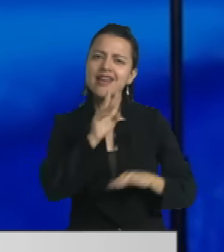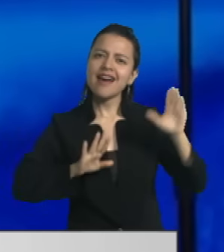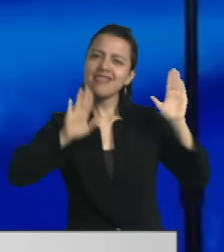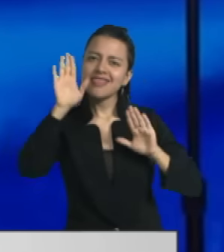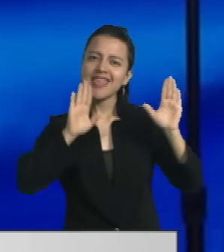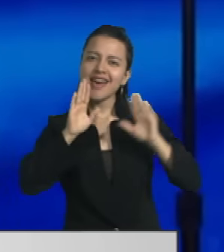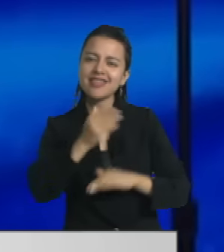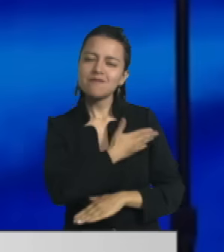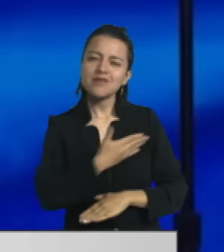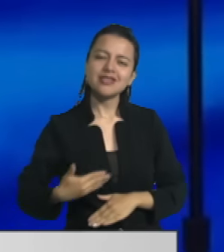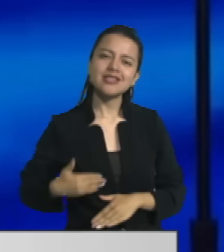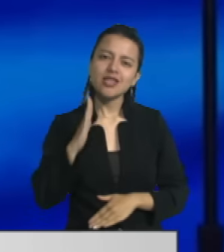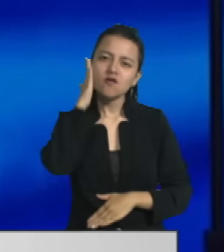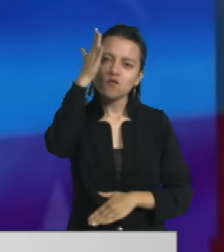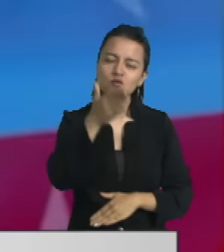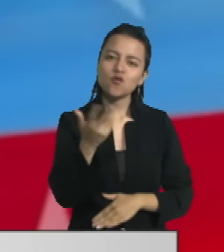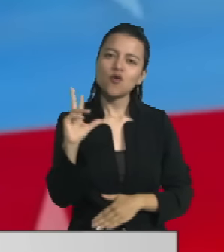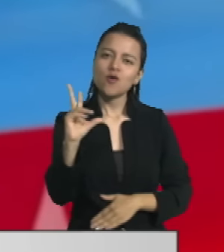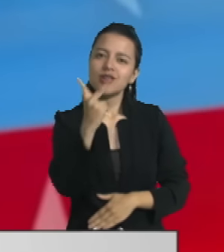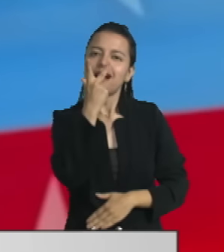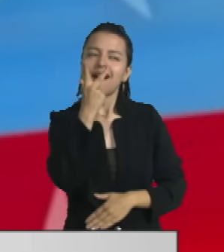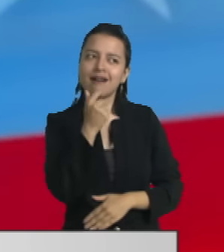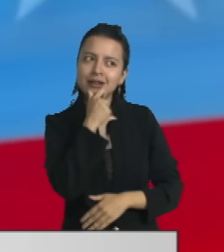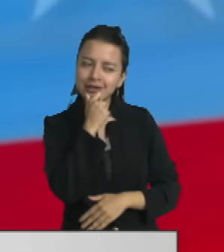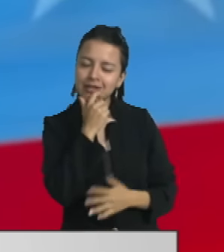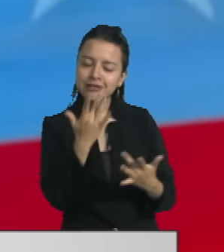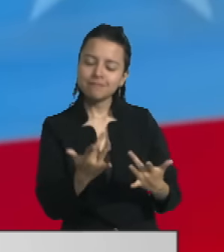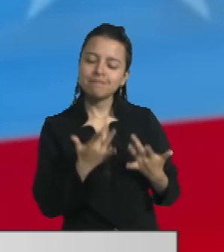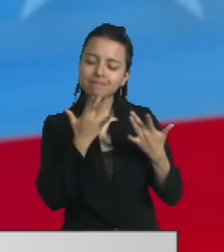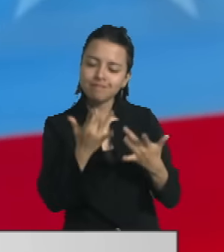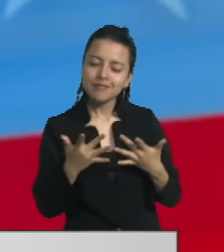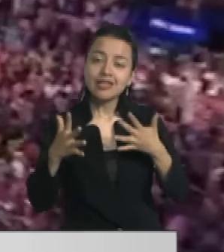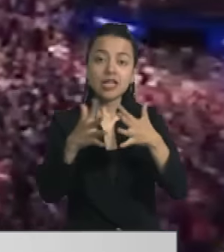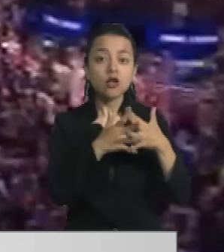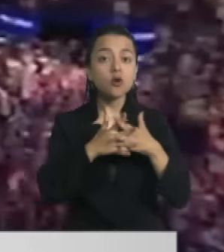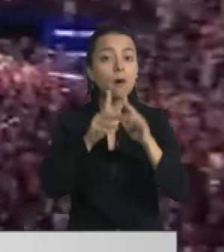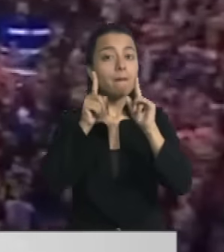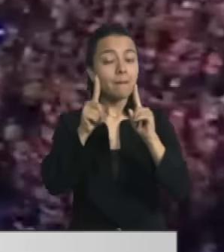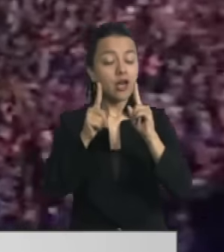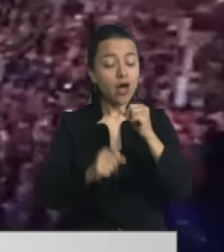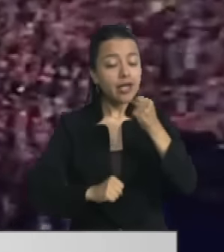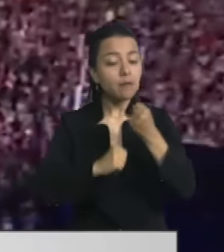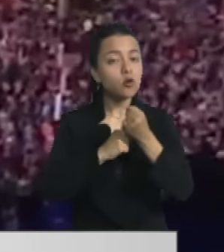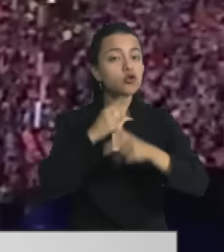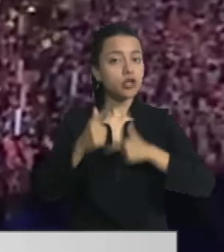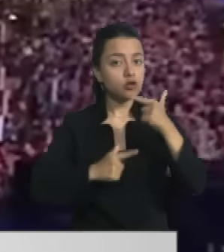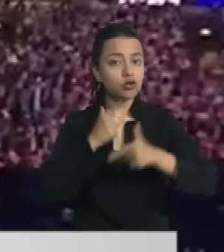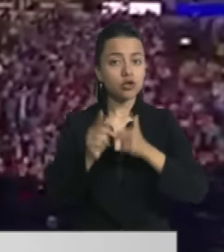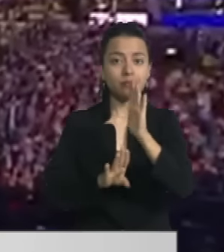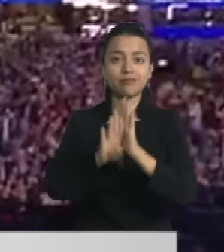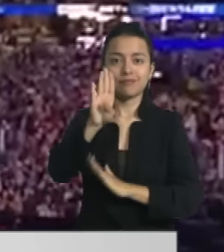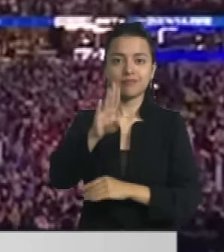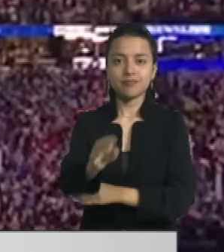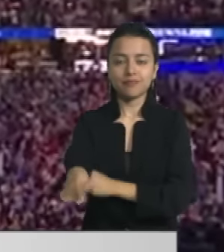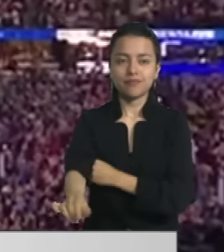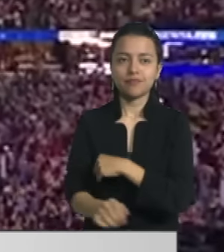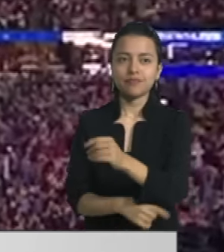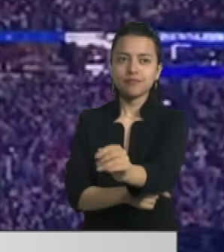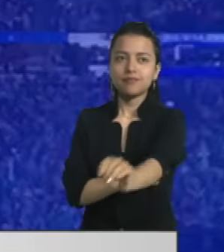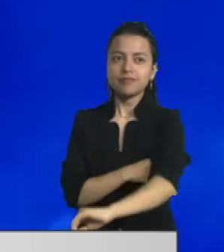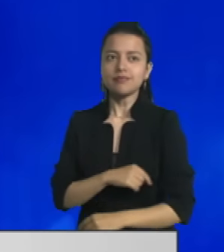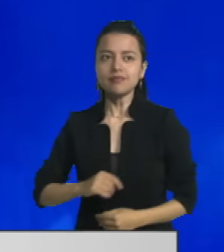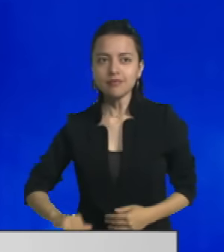de harr quien trae nueva Esperanza a Estados Unidos pero que hay que continuar luchando por el país